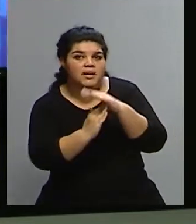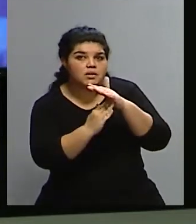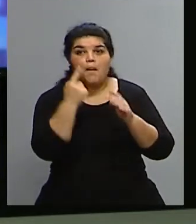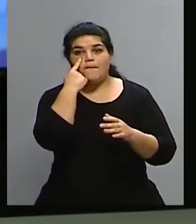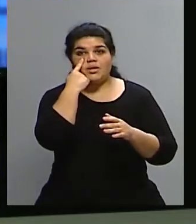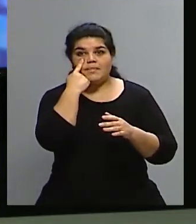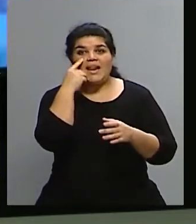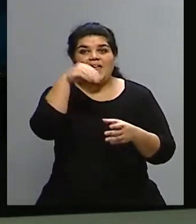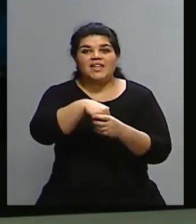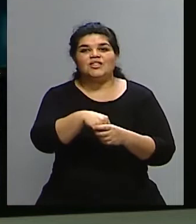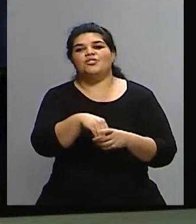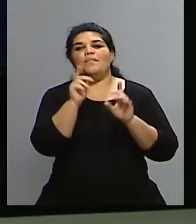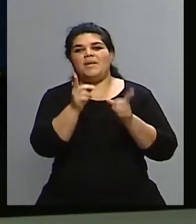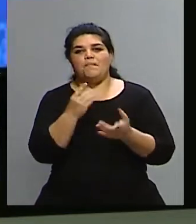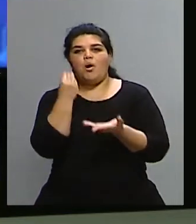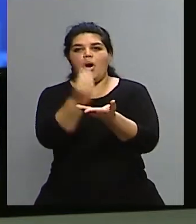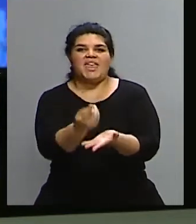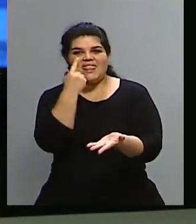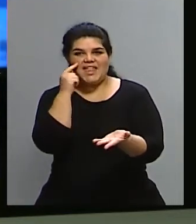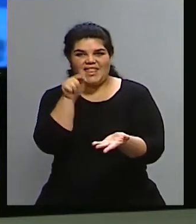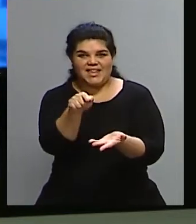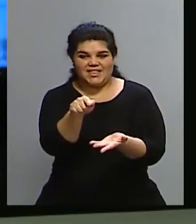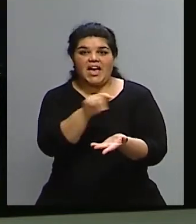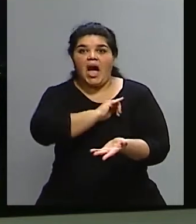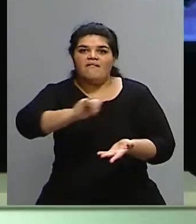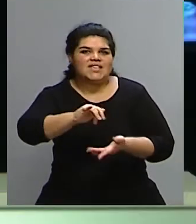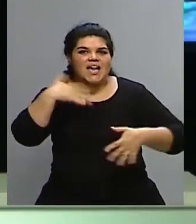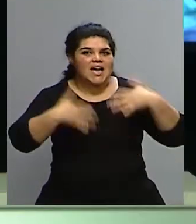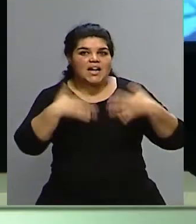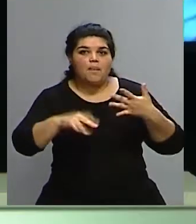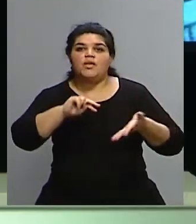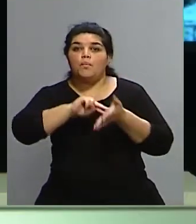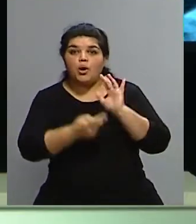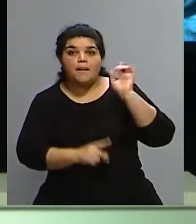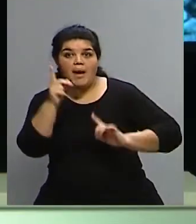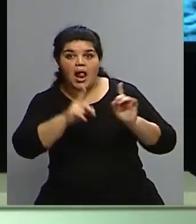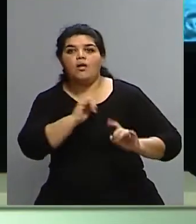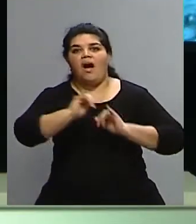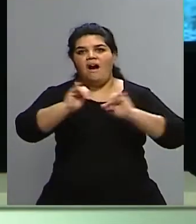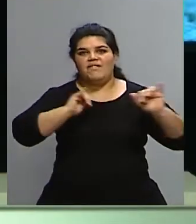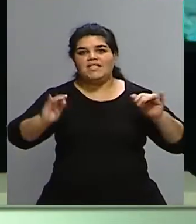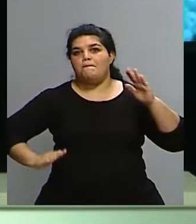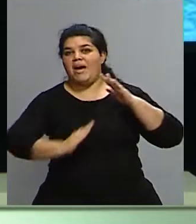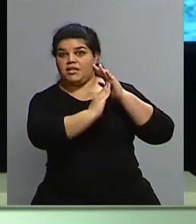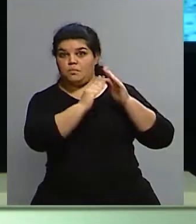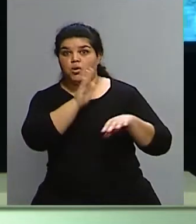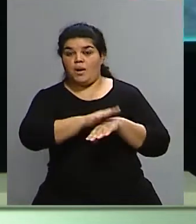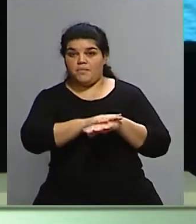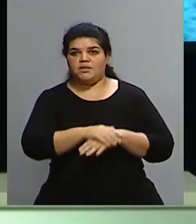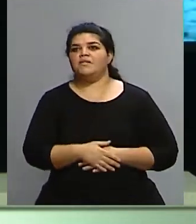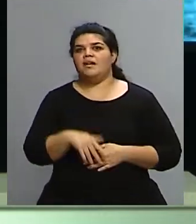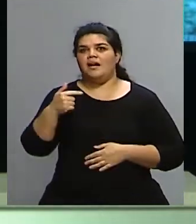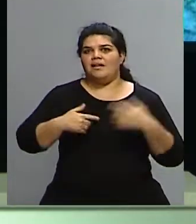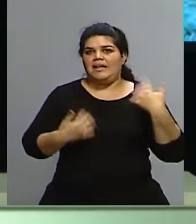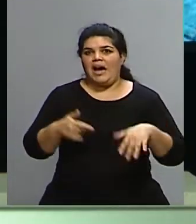de la administración porque es el que tiene que desarrollar otro tipo de funciones. Bueno, nos tenemos que ir a una nueva pausa. Parece que nos queda corto el tiempo para hablar de este tema